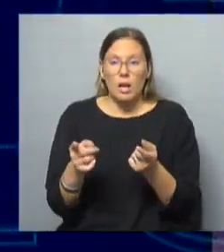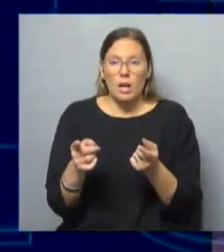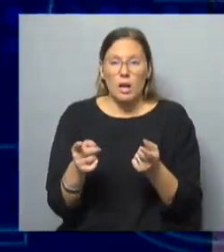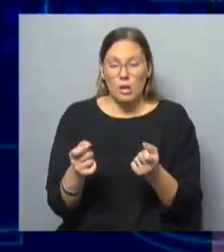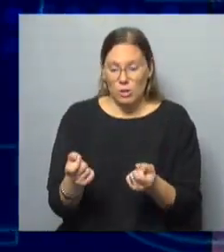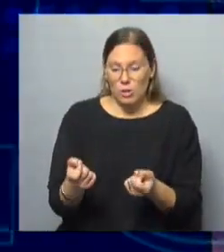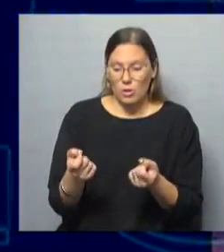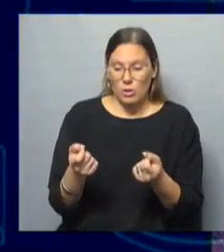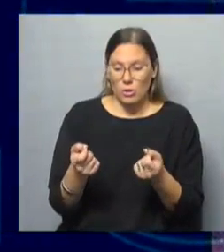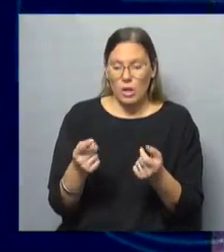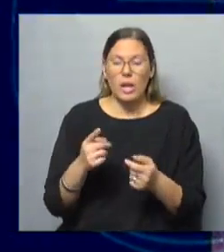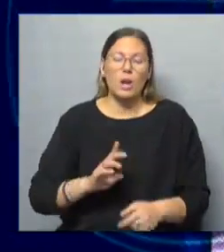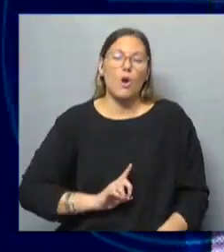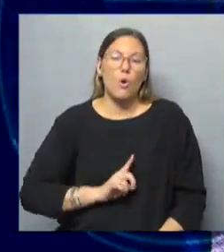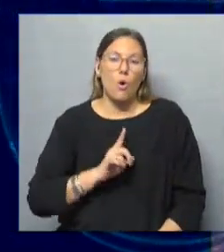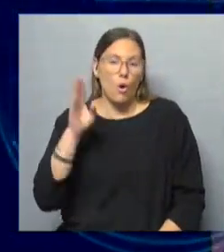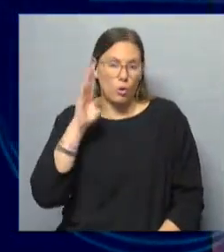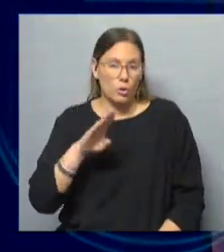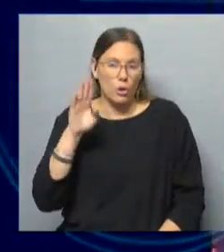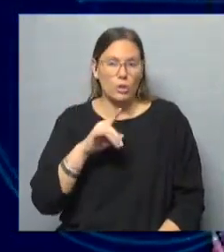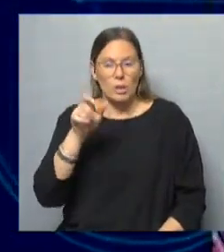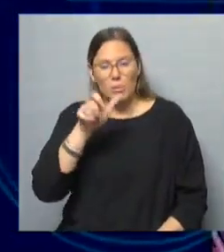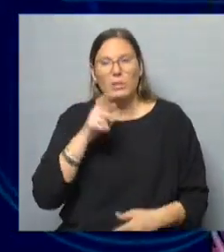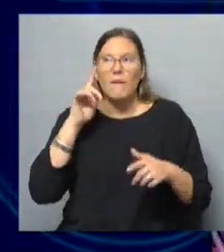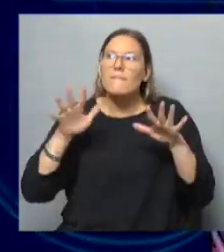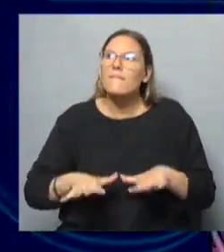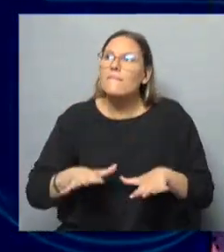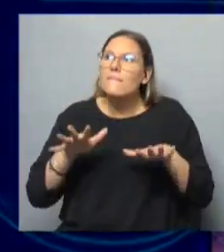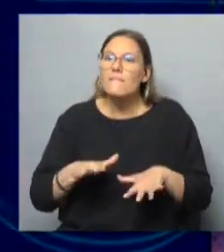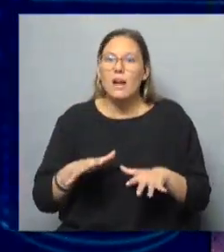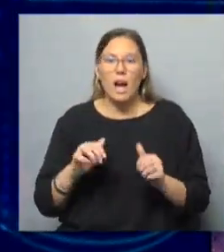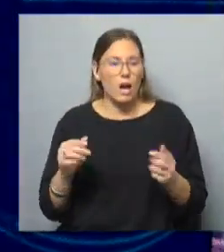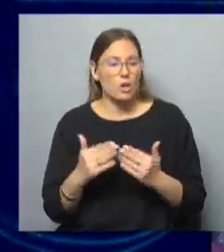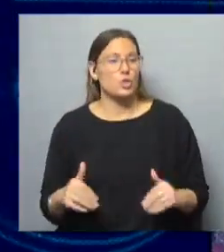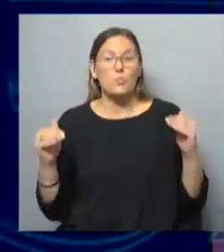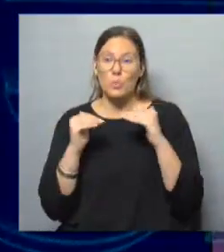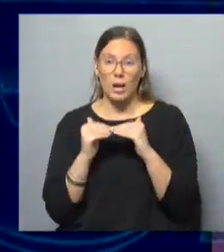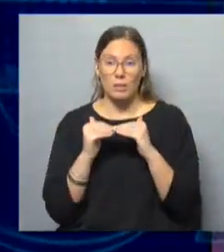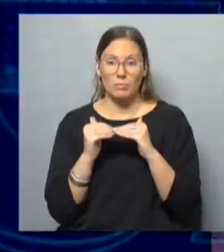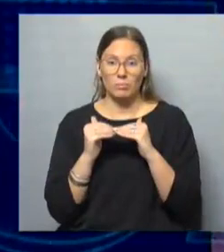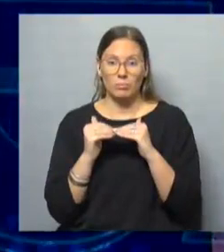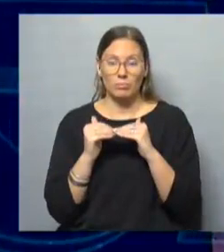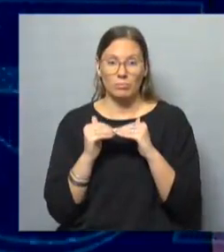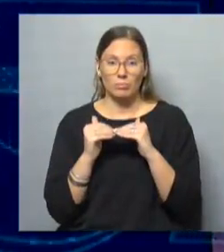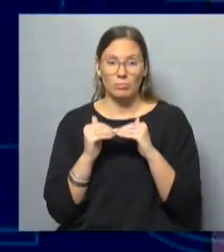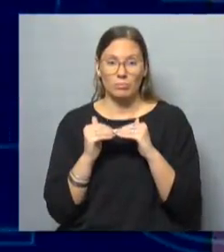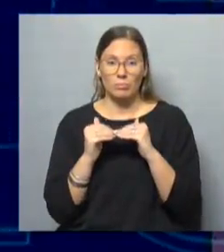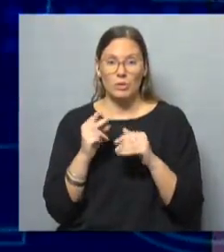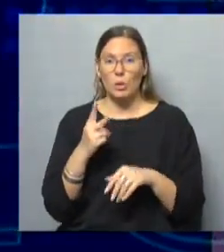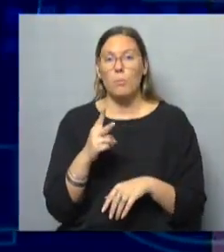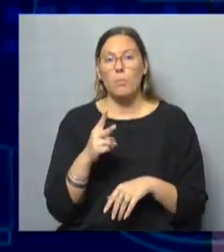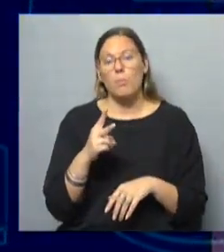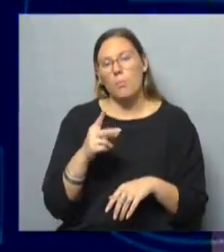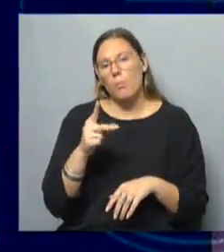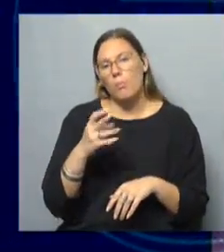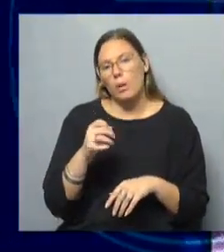nos otorgó el privilegio de pasar de ser fans a ser pares con él. Y bueno, fueron 20 y pico de